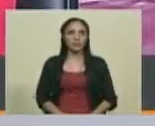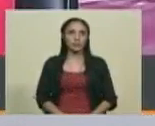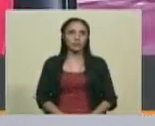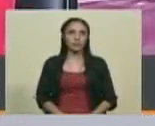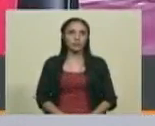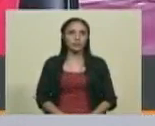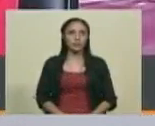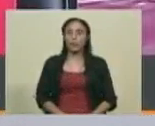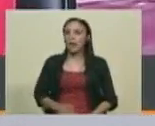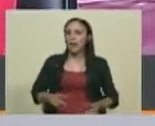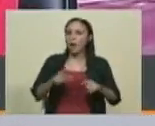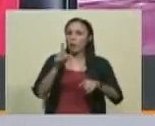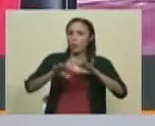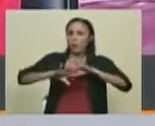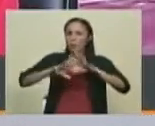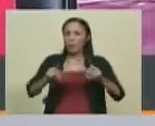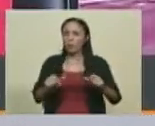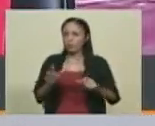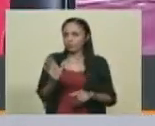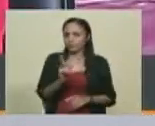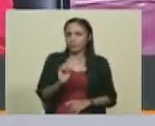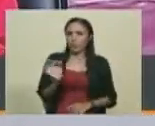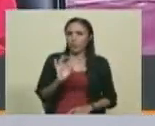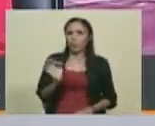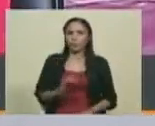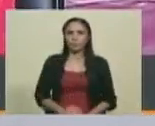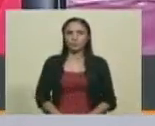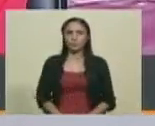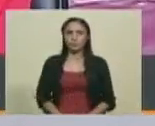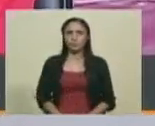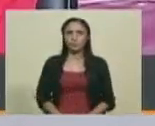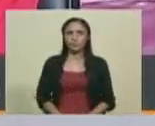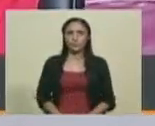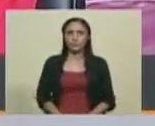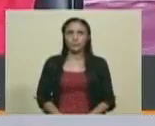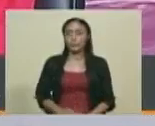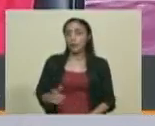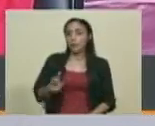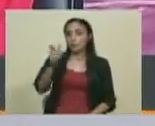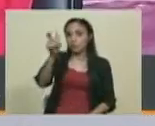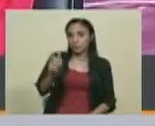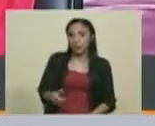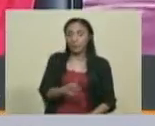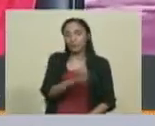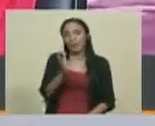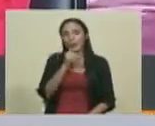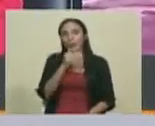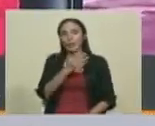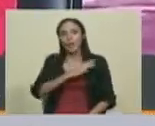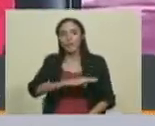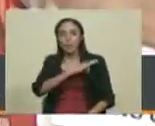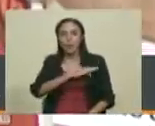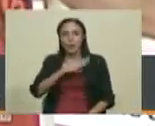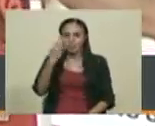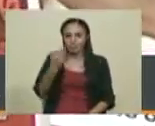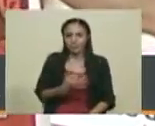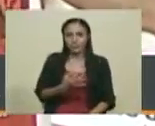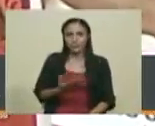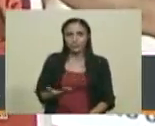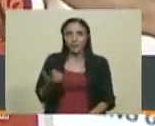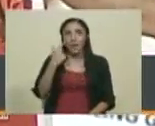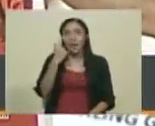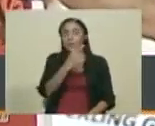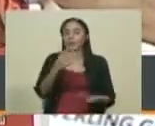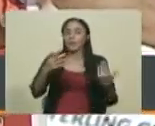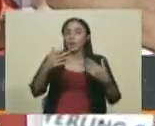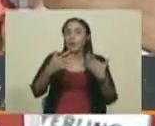materiales de la industria petrolera, aquí no pueden estar las personas que tengan una conducta inmoral. Tiene que ser la PDVSA de